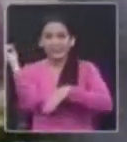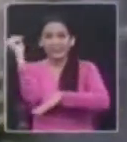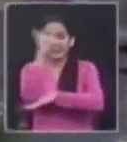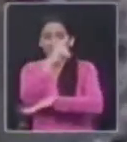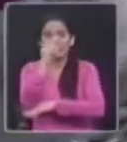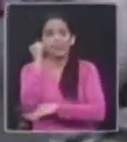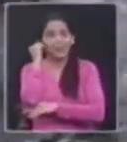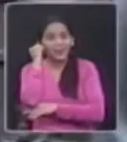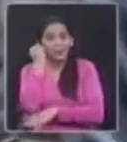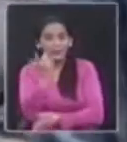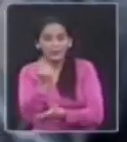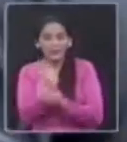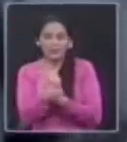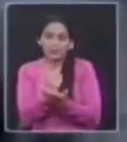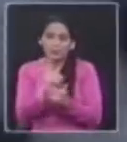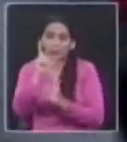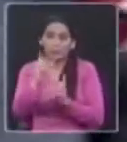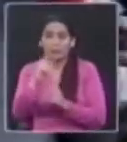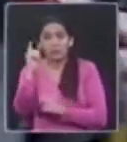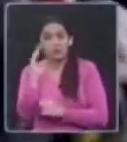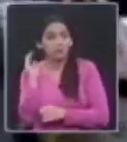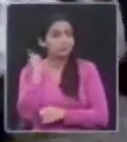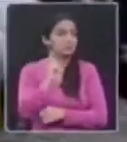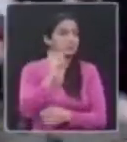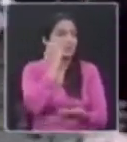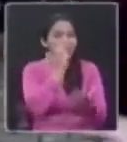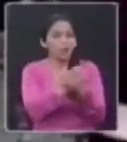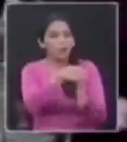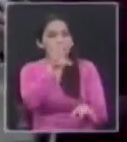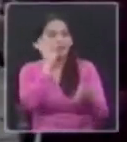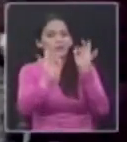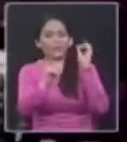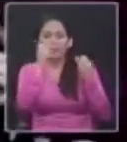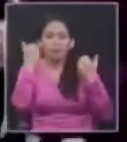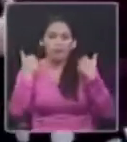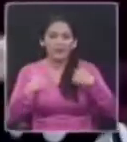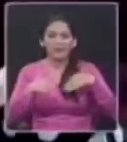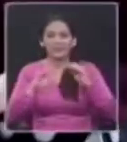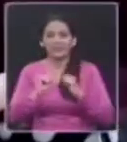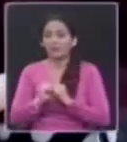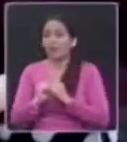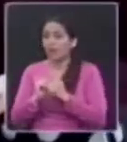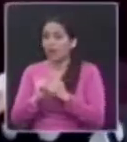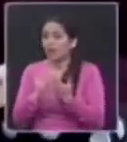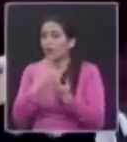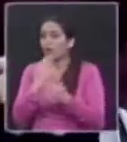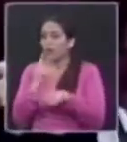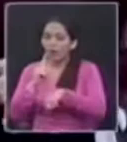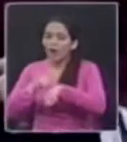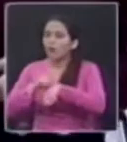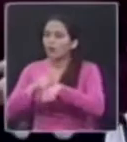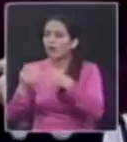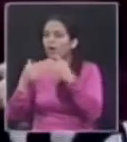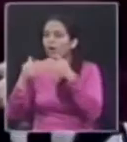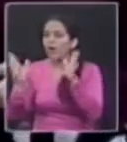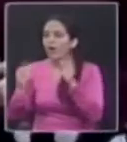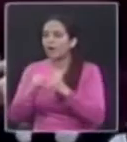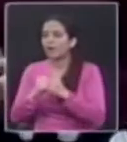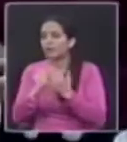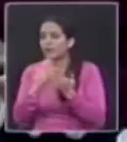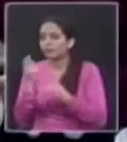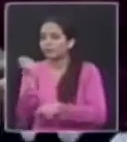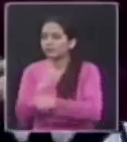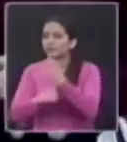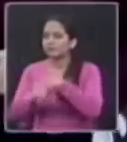del cliente que exige aquí en Persaflor, ¿sí? Y algo súper importante también, los horarios de atención, ¿cuáles son? Nosotros ya